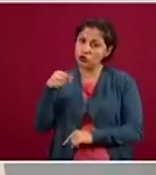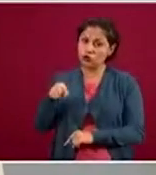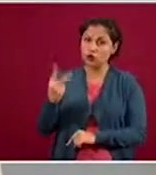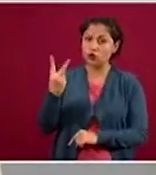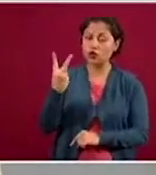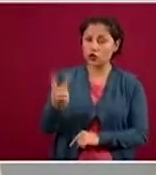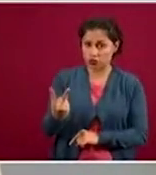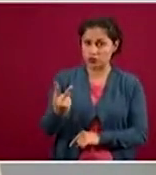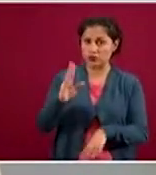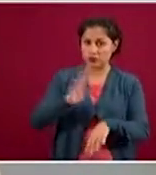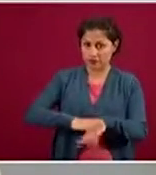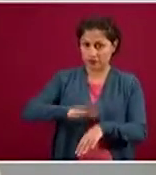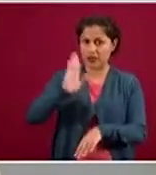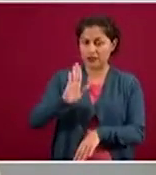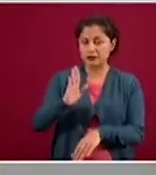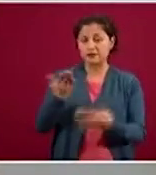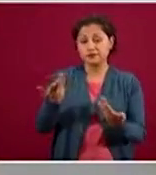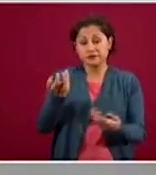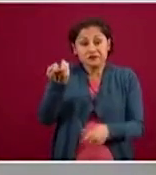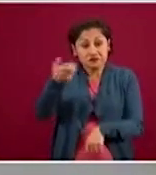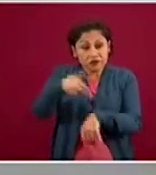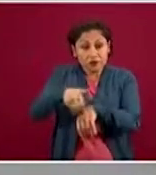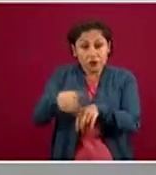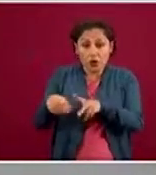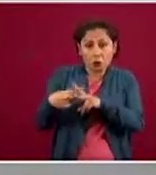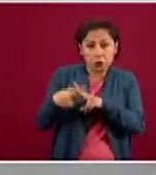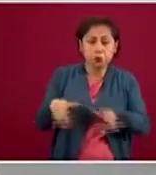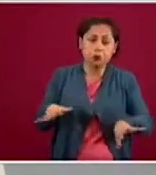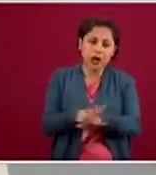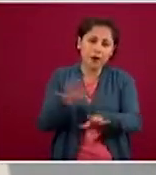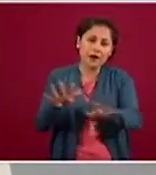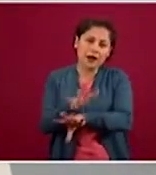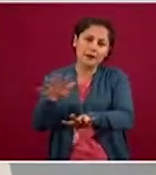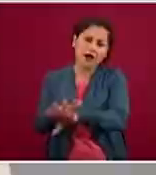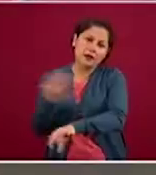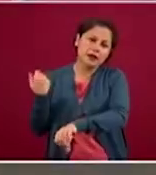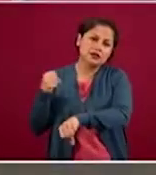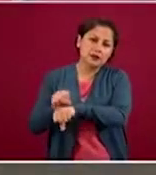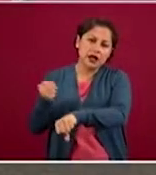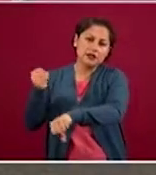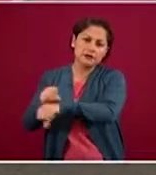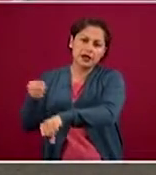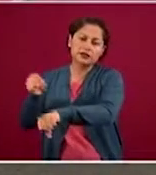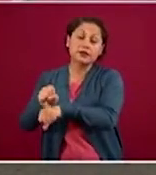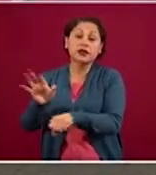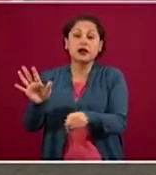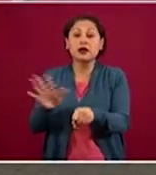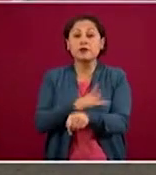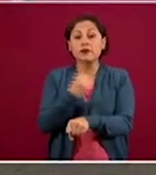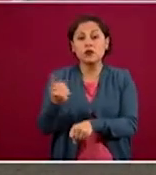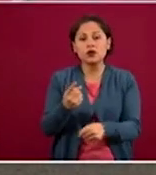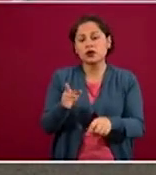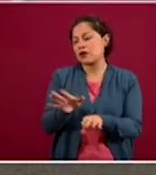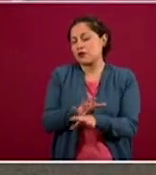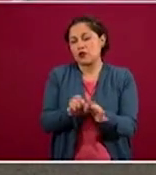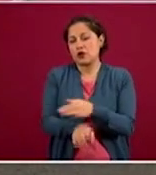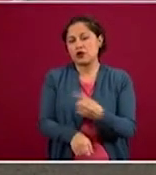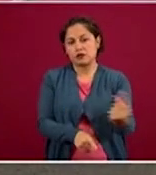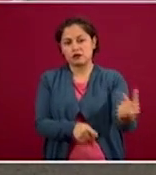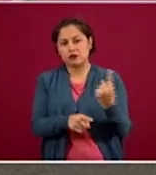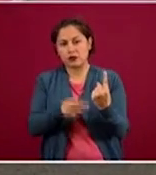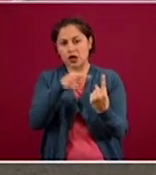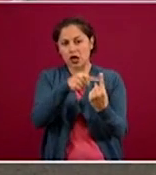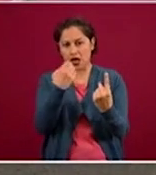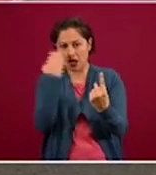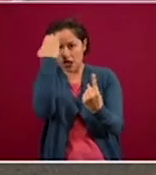va a ir cambiando la proporción o el porcentaje de personas a quienes se les toma la muestra, se les hace el procesamiento en laboratorio